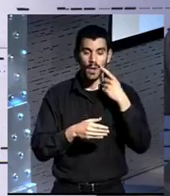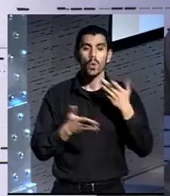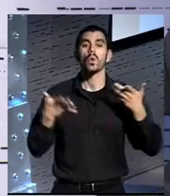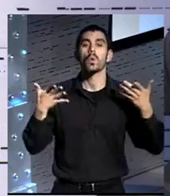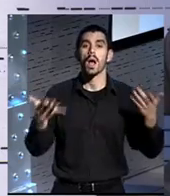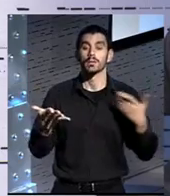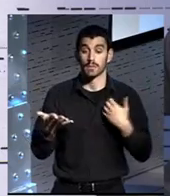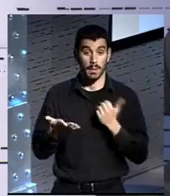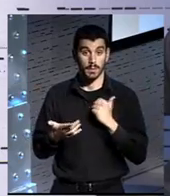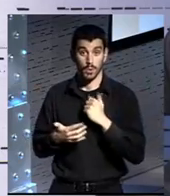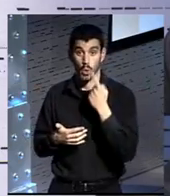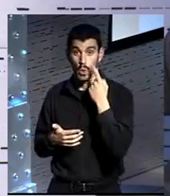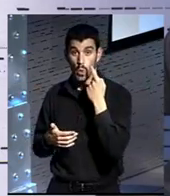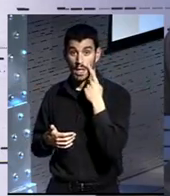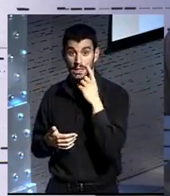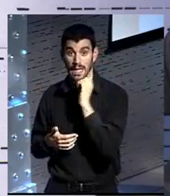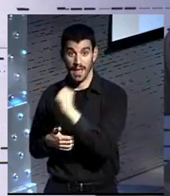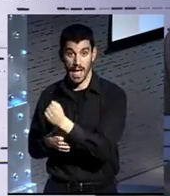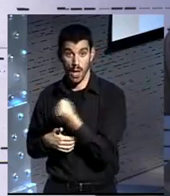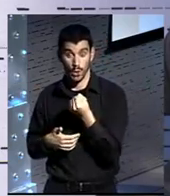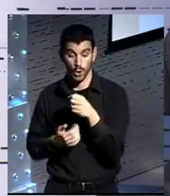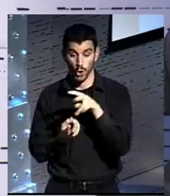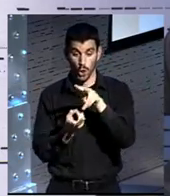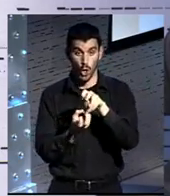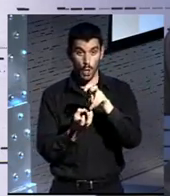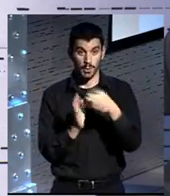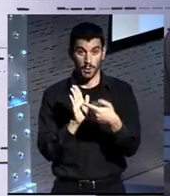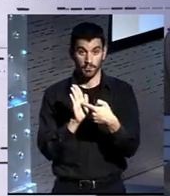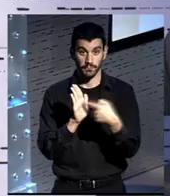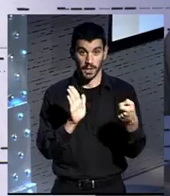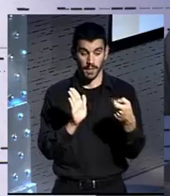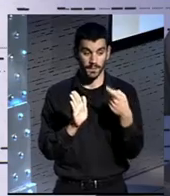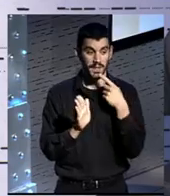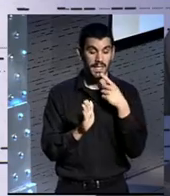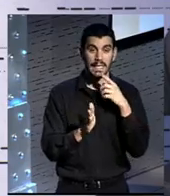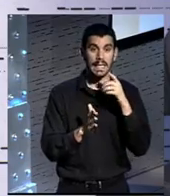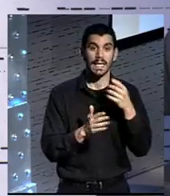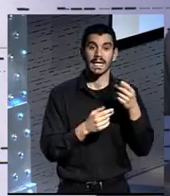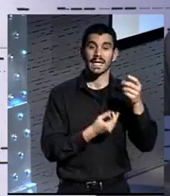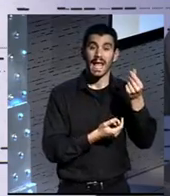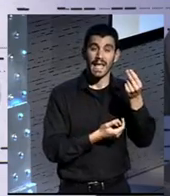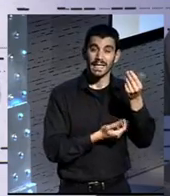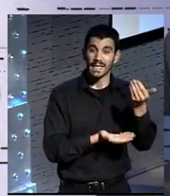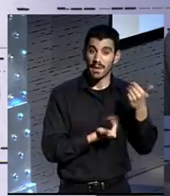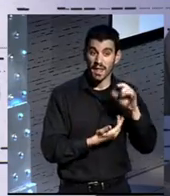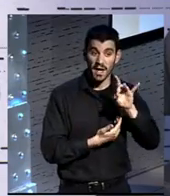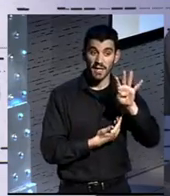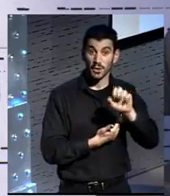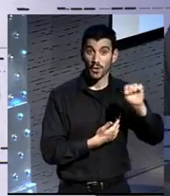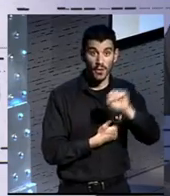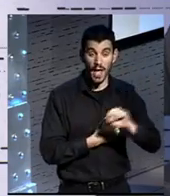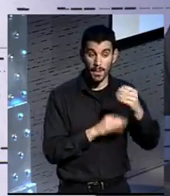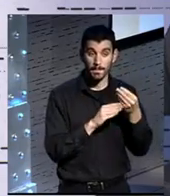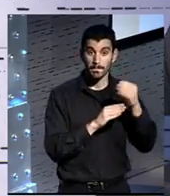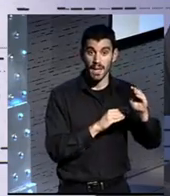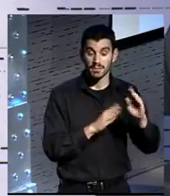coger una cuenta de ahorro, quitarle las comisiones y ponerle mayor rentabilidad hace 14 años. Y eso no tenía nada de tecnológico, ¿no? O sea, es